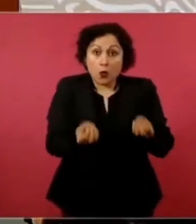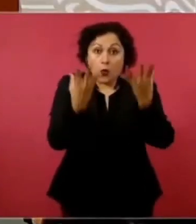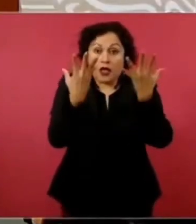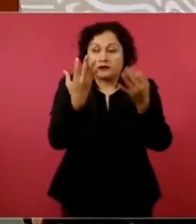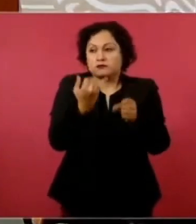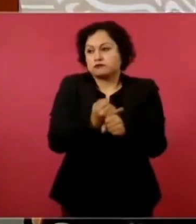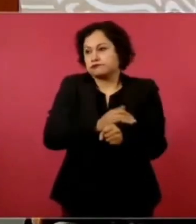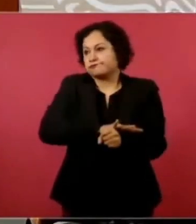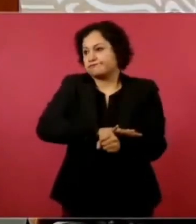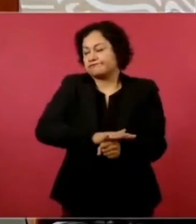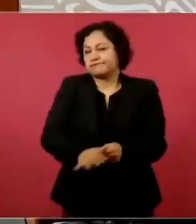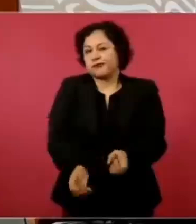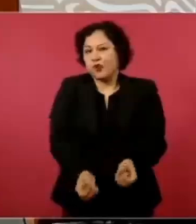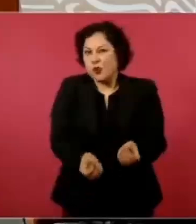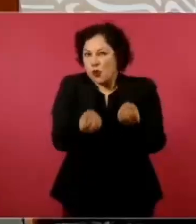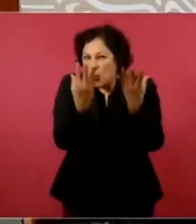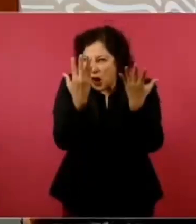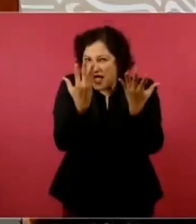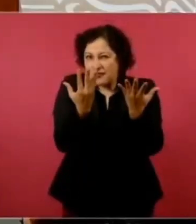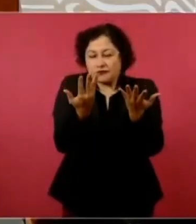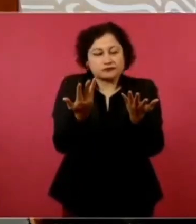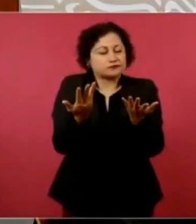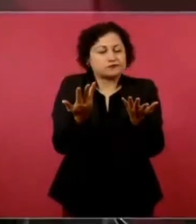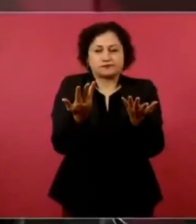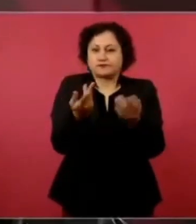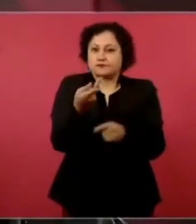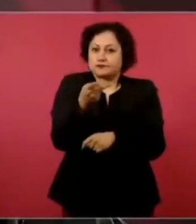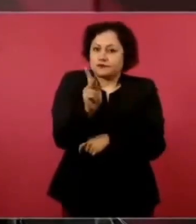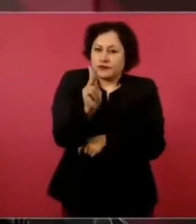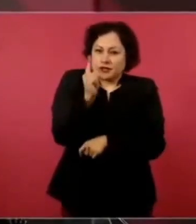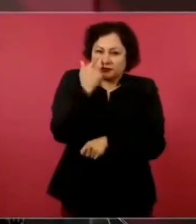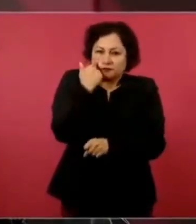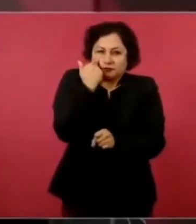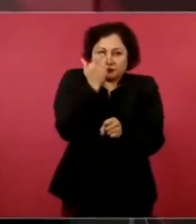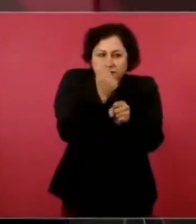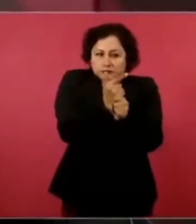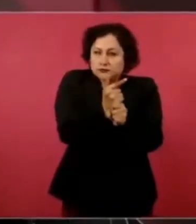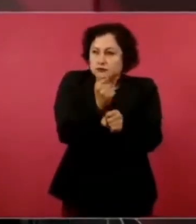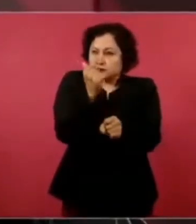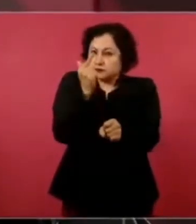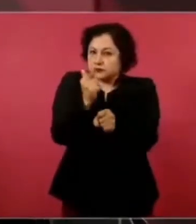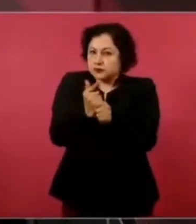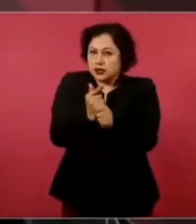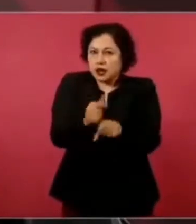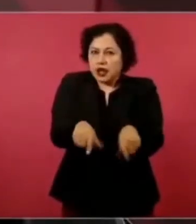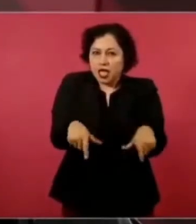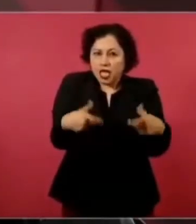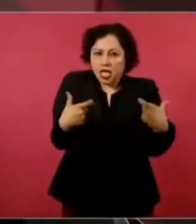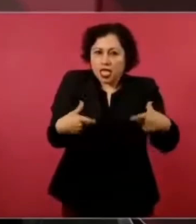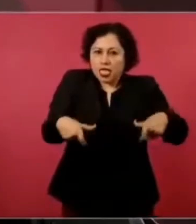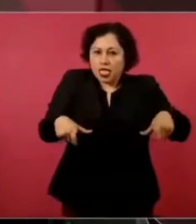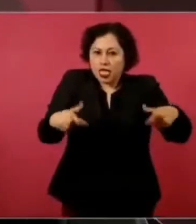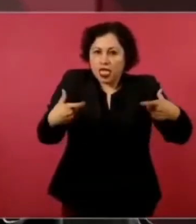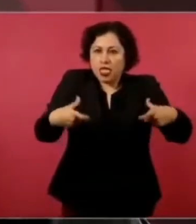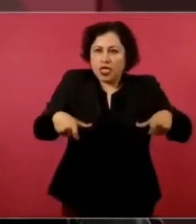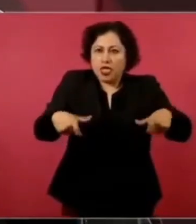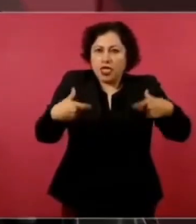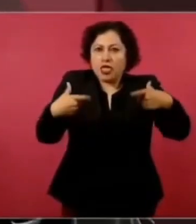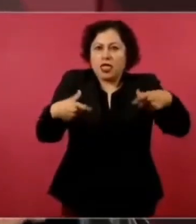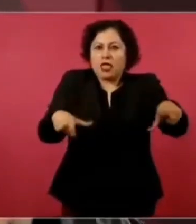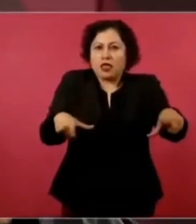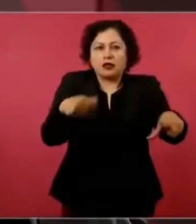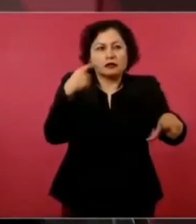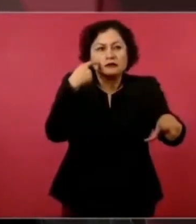Pero toda esa masa de riqueza que drenaba a través de los instrumentos, canales del